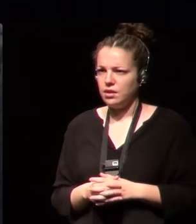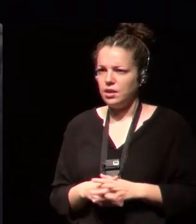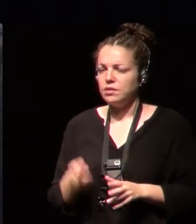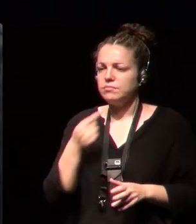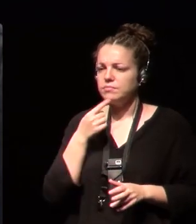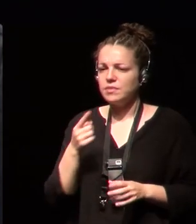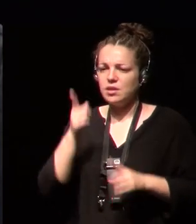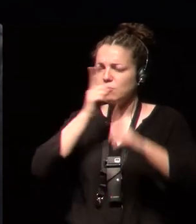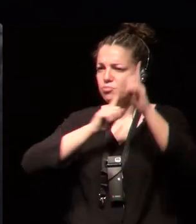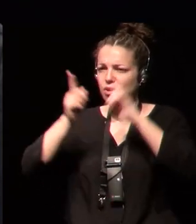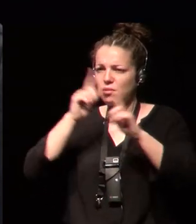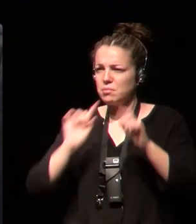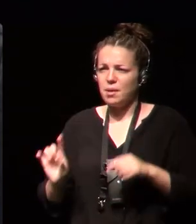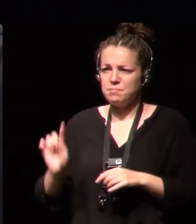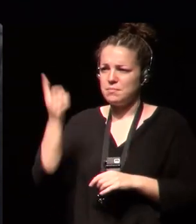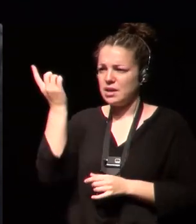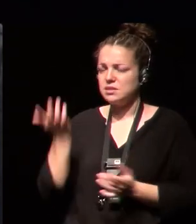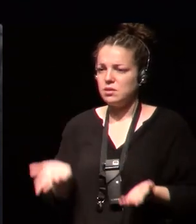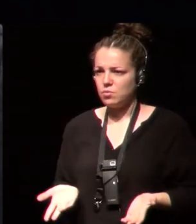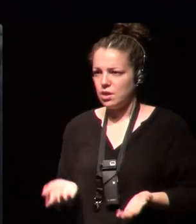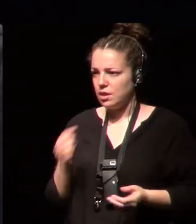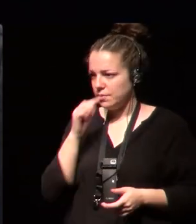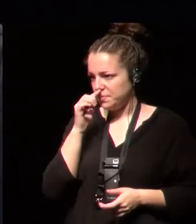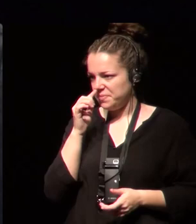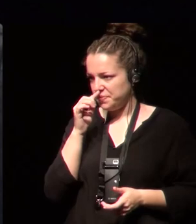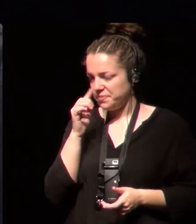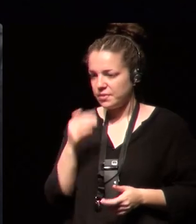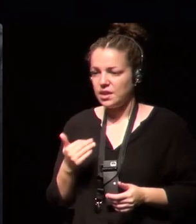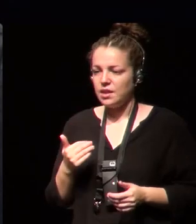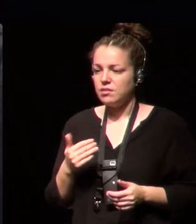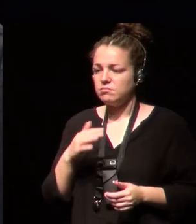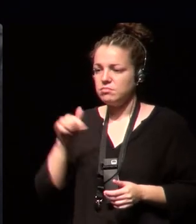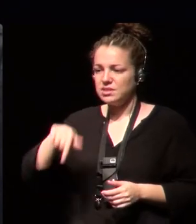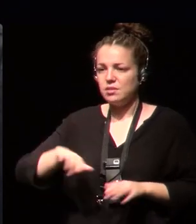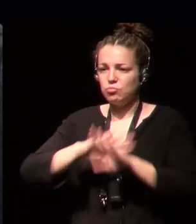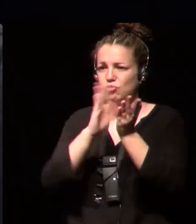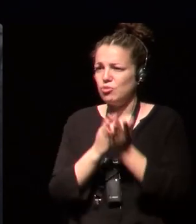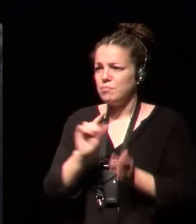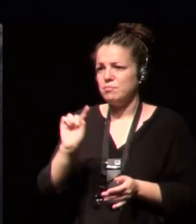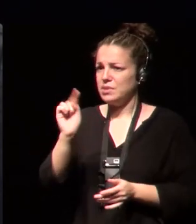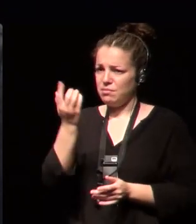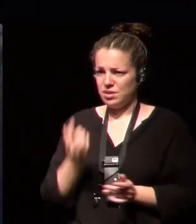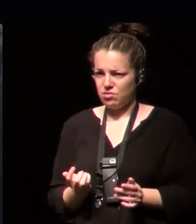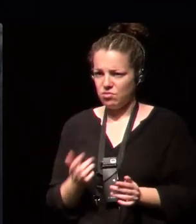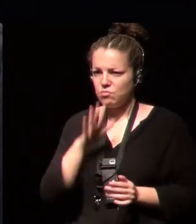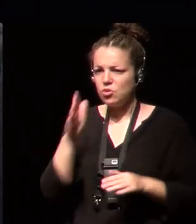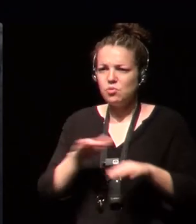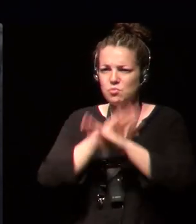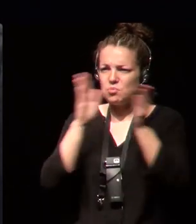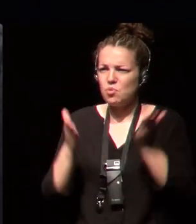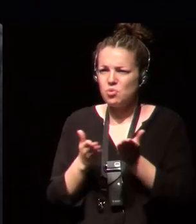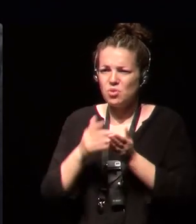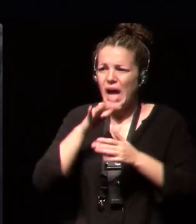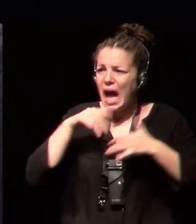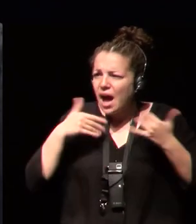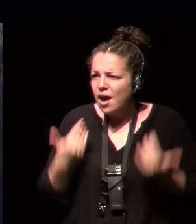el mayor escollo es algo tremendo. Estamos en el primer mundo. El mundo ahora mismo es más rico de lo que ha sido jamás a lo largo de las